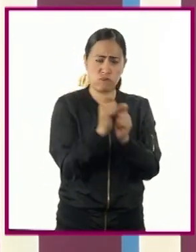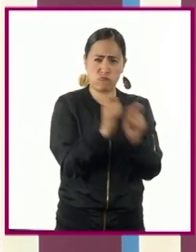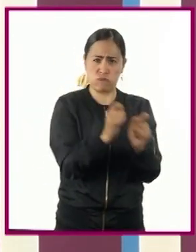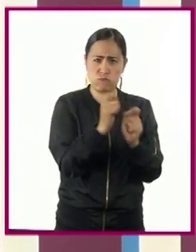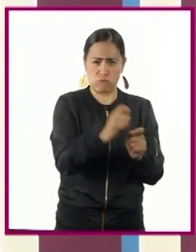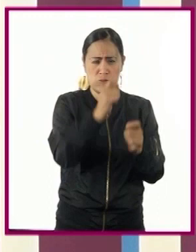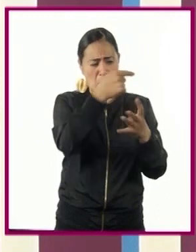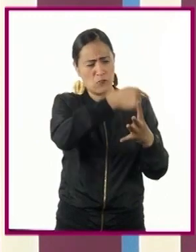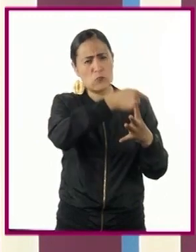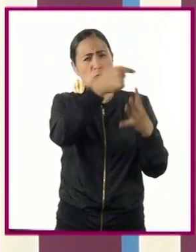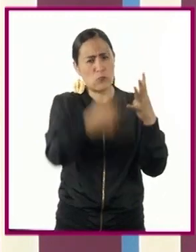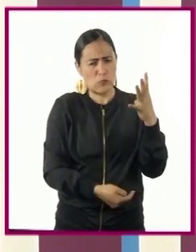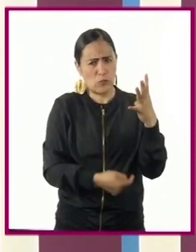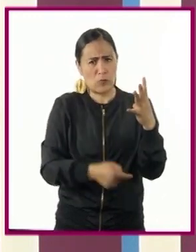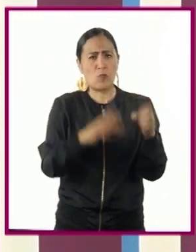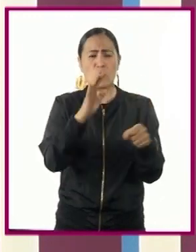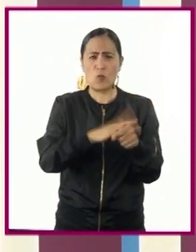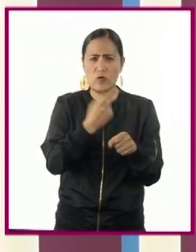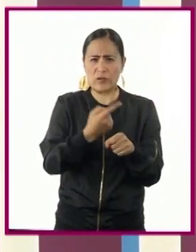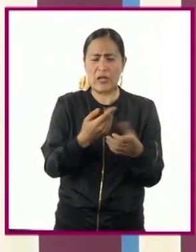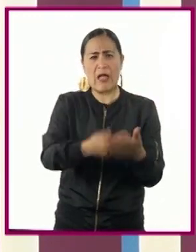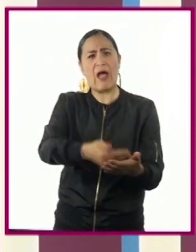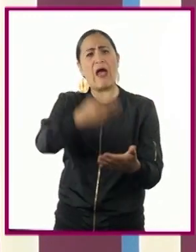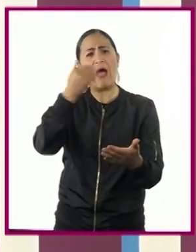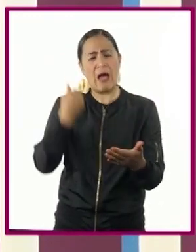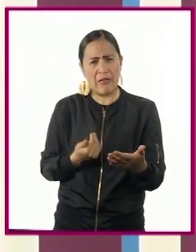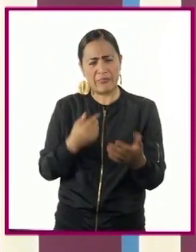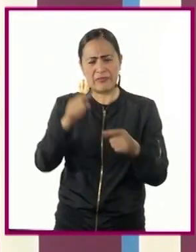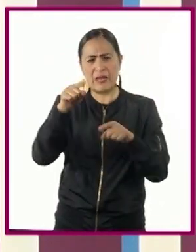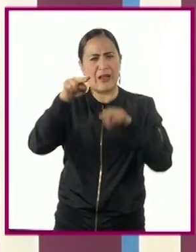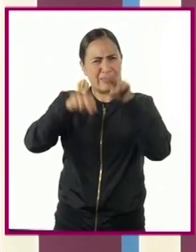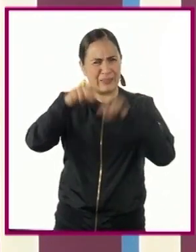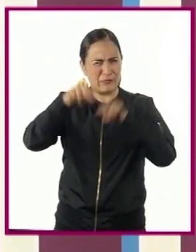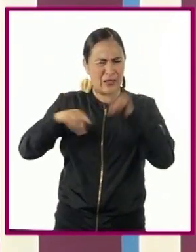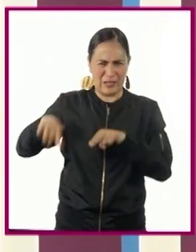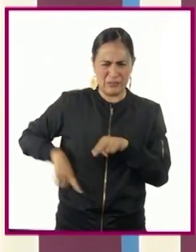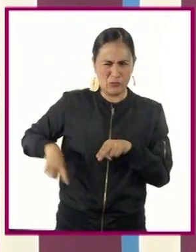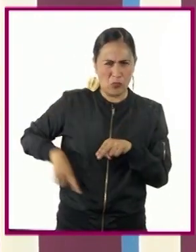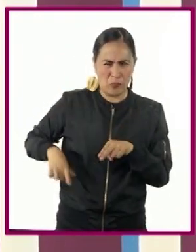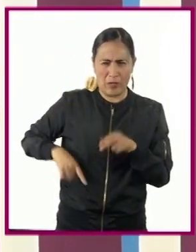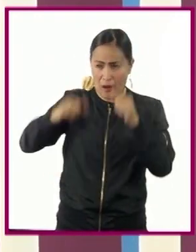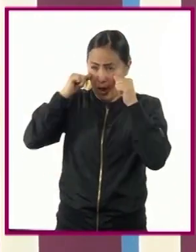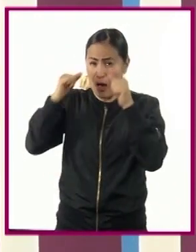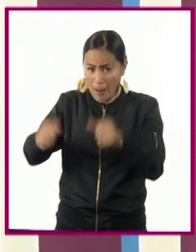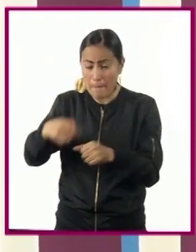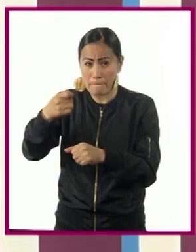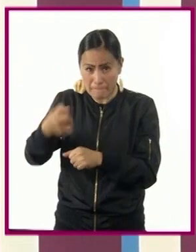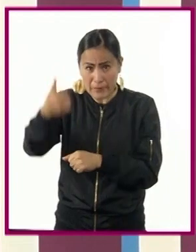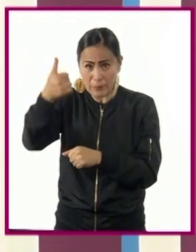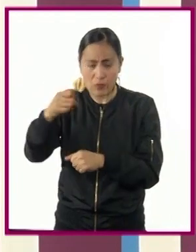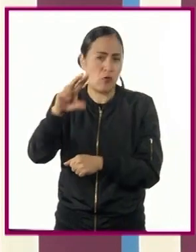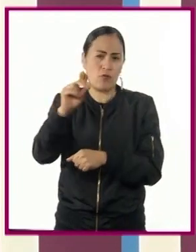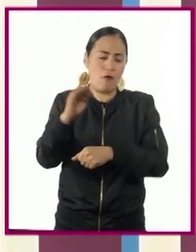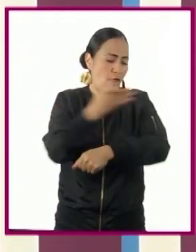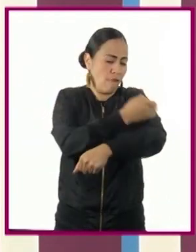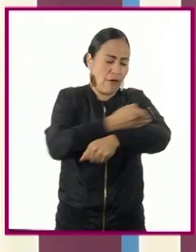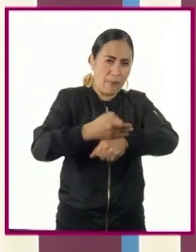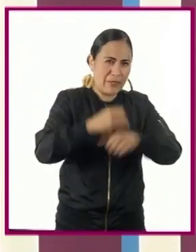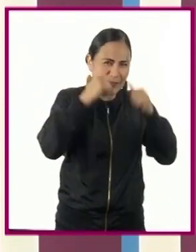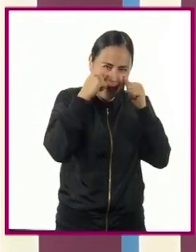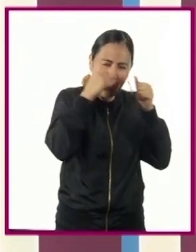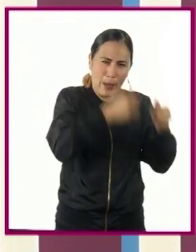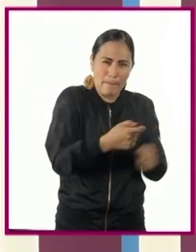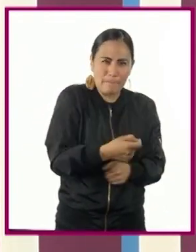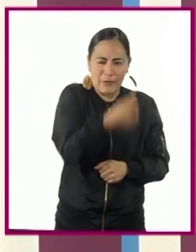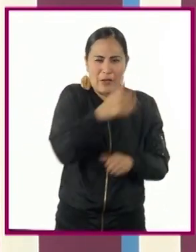prerrogativas, porque antes que pensar en la organización de los poderes públicos, se debe atender al buen orden de la familia, base verdadera de